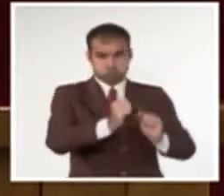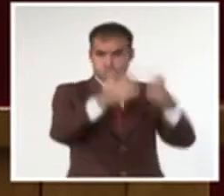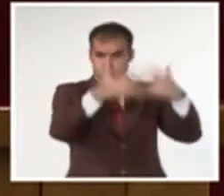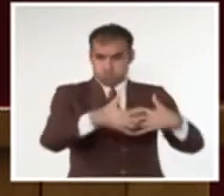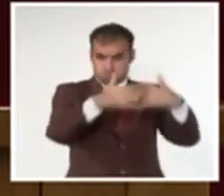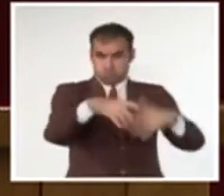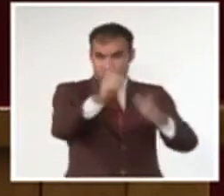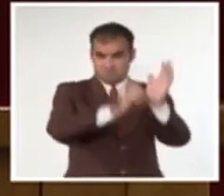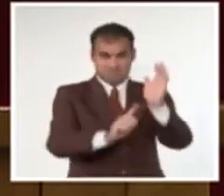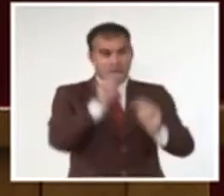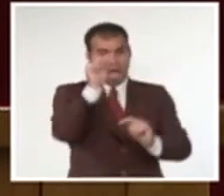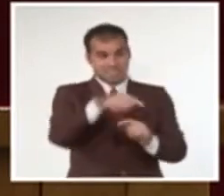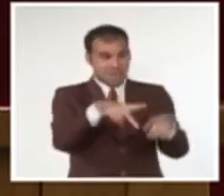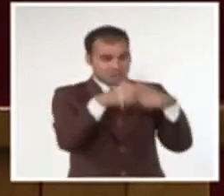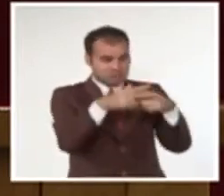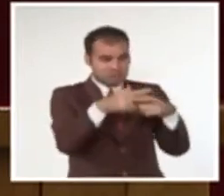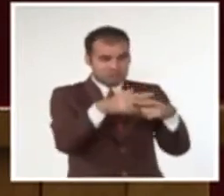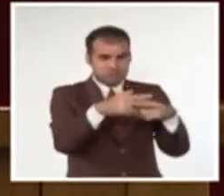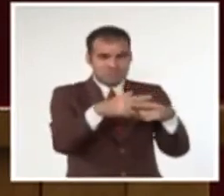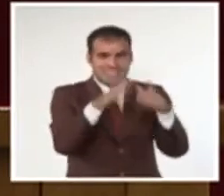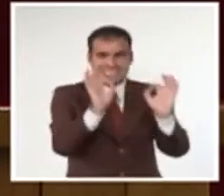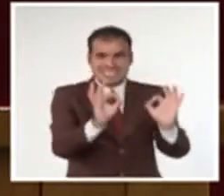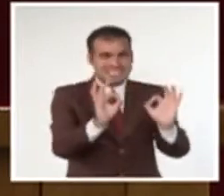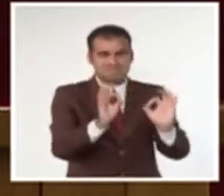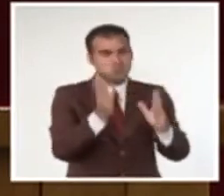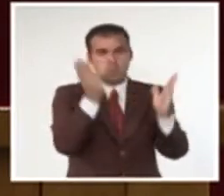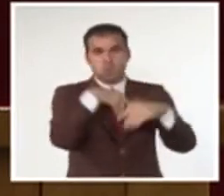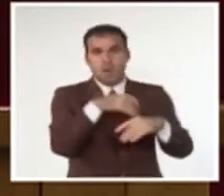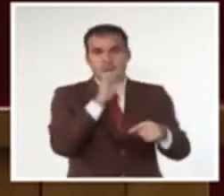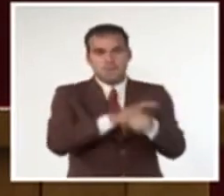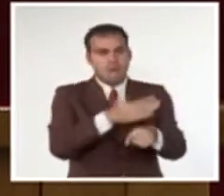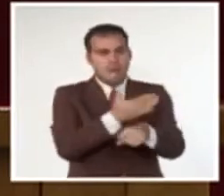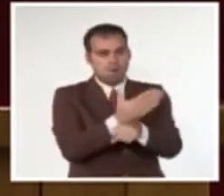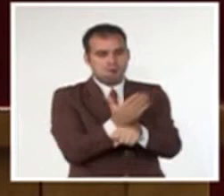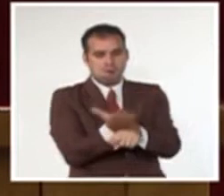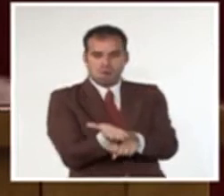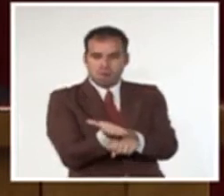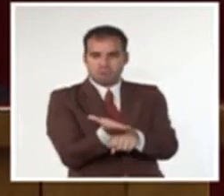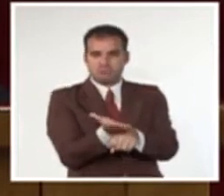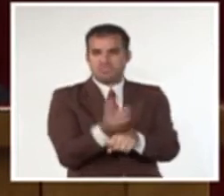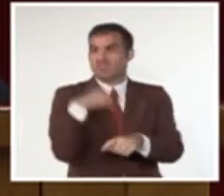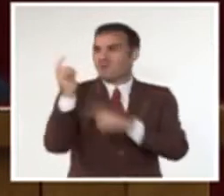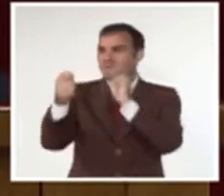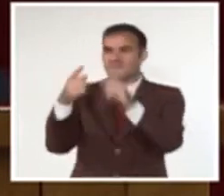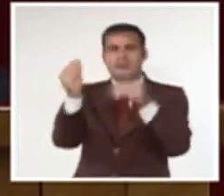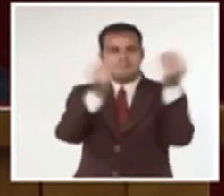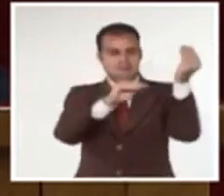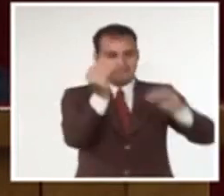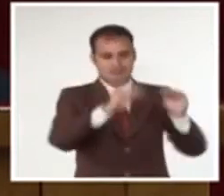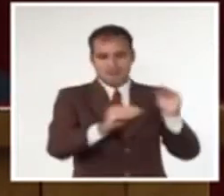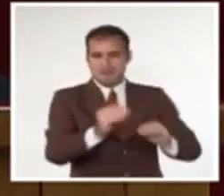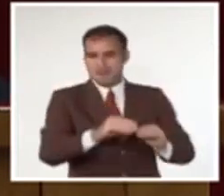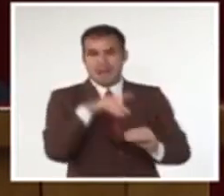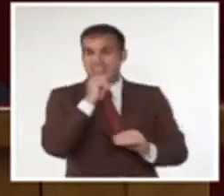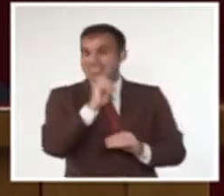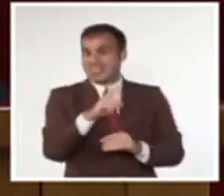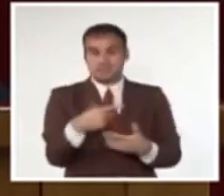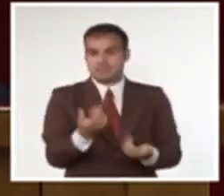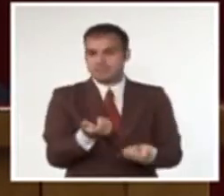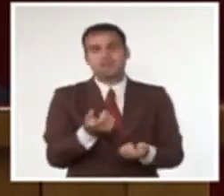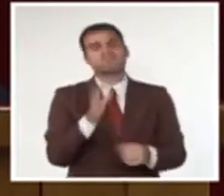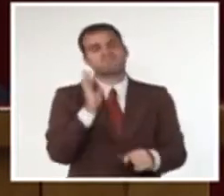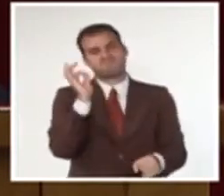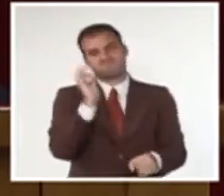generación y no haber podido adquirir los recursos imprescindibles para la garantía del servicio eléctrico provocaron